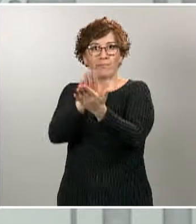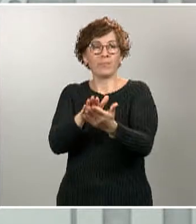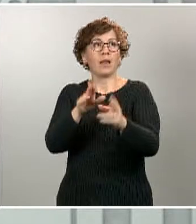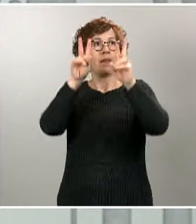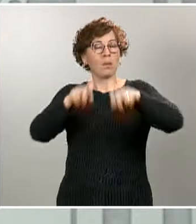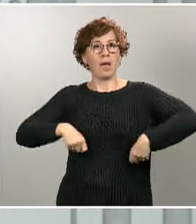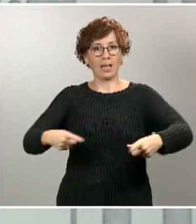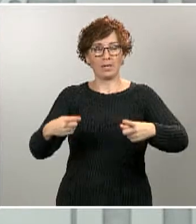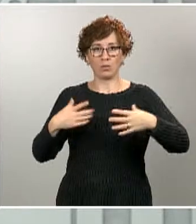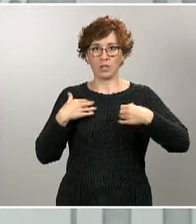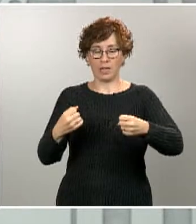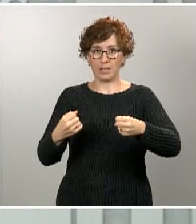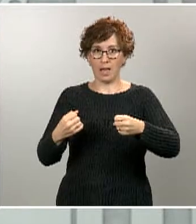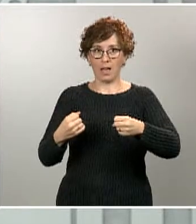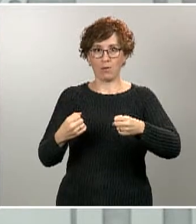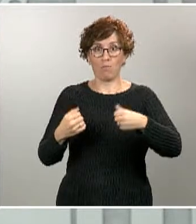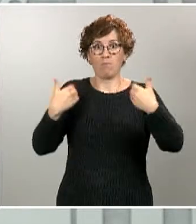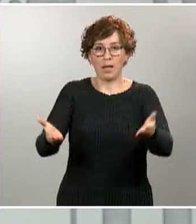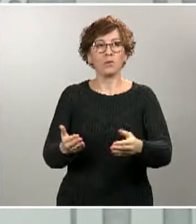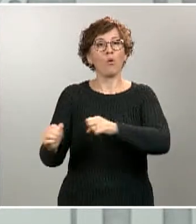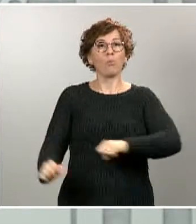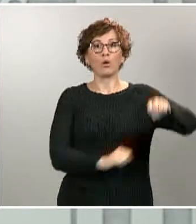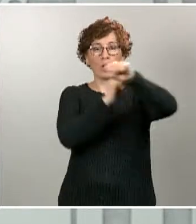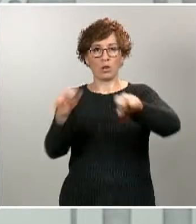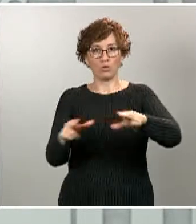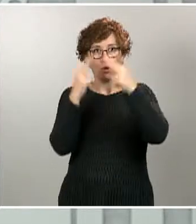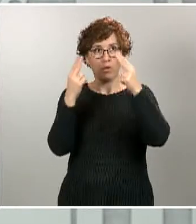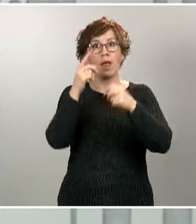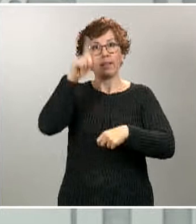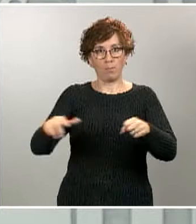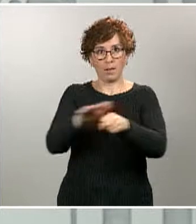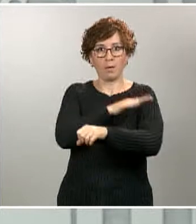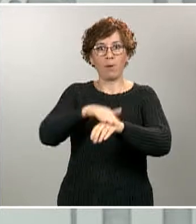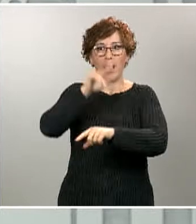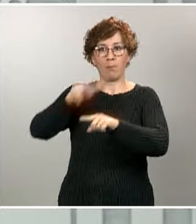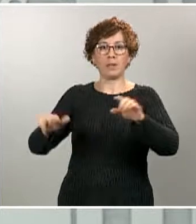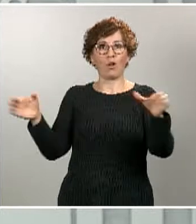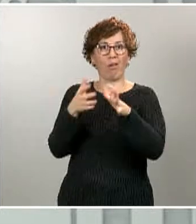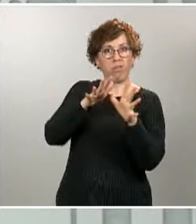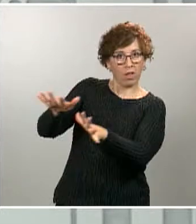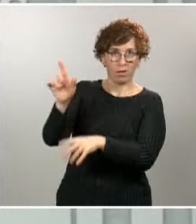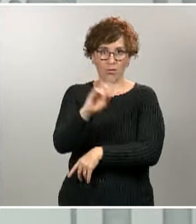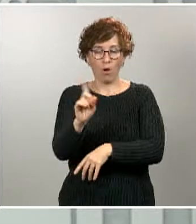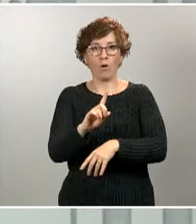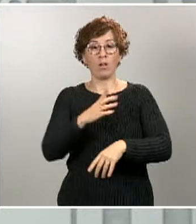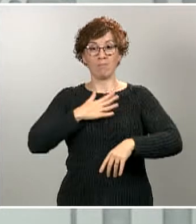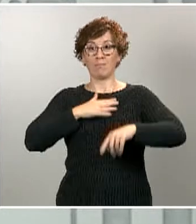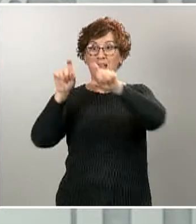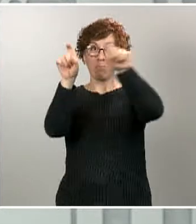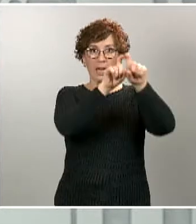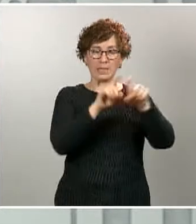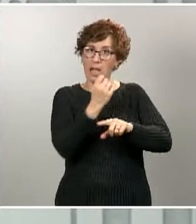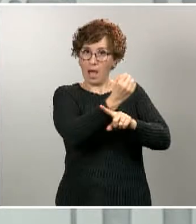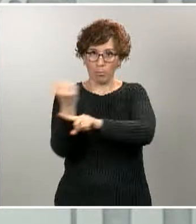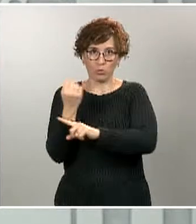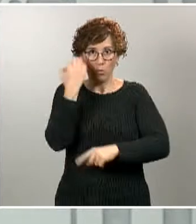cubrir la protección social de forma que ningún colectivo se quede atrás, para ser capaces de apoyar nuestro tejido productivo, fundamentalmente las